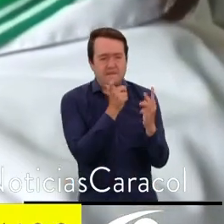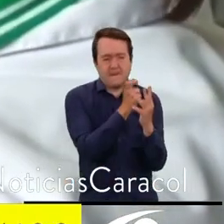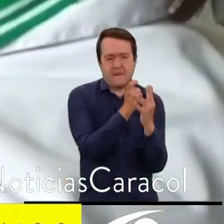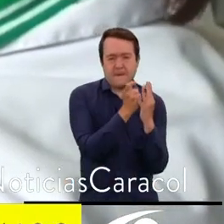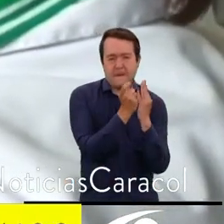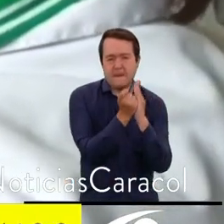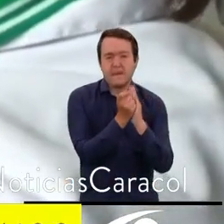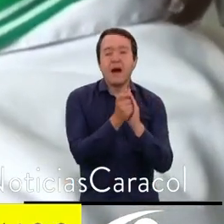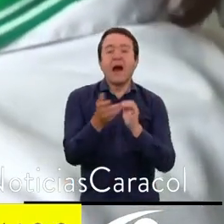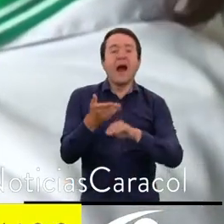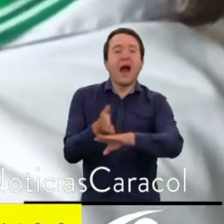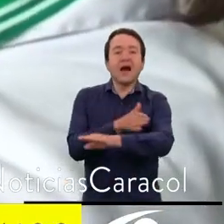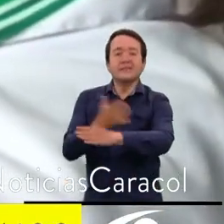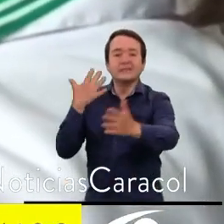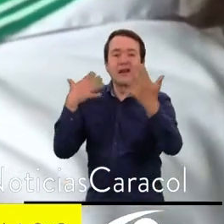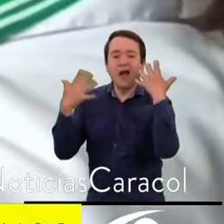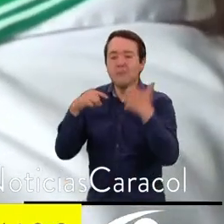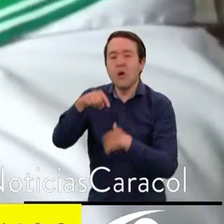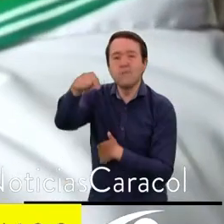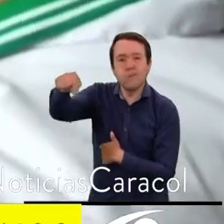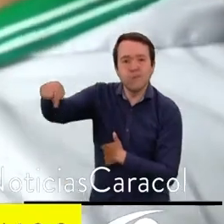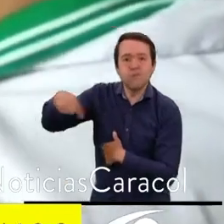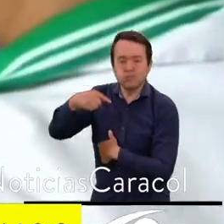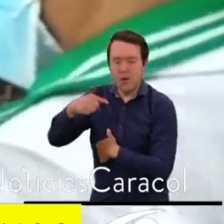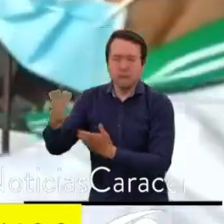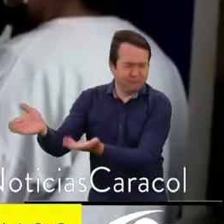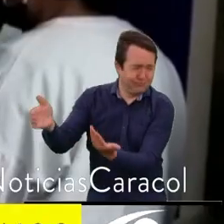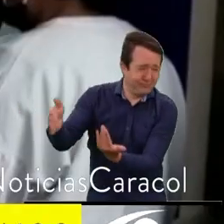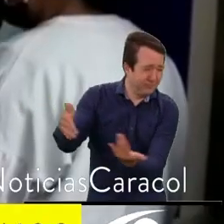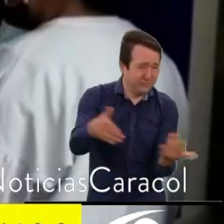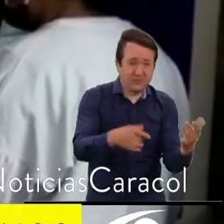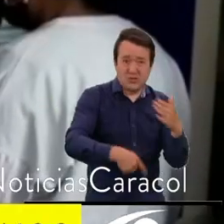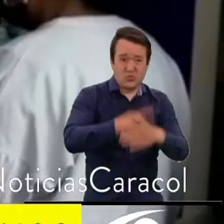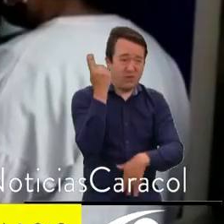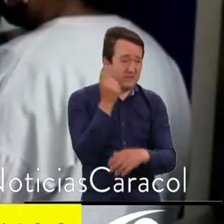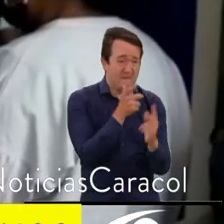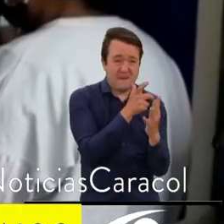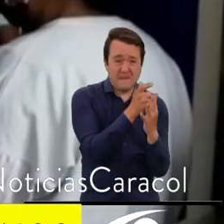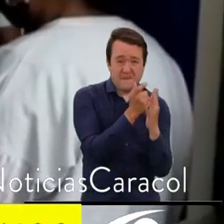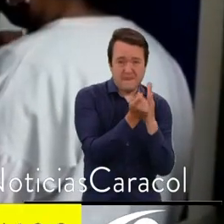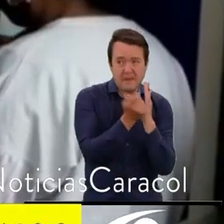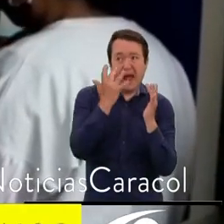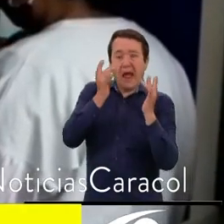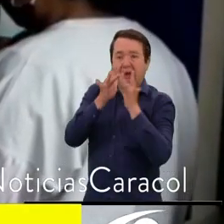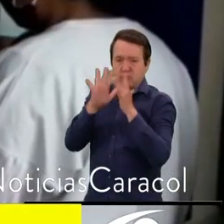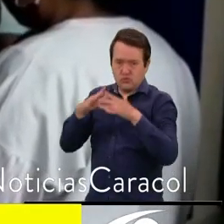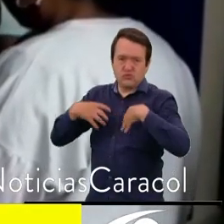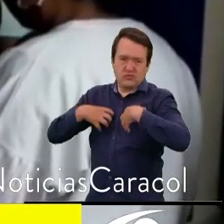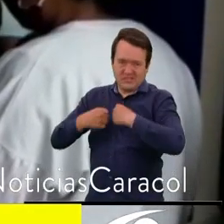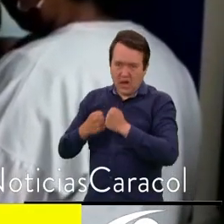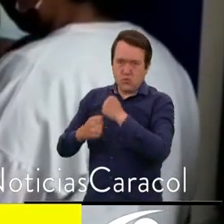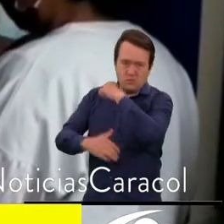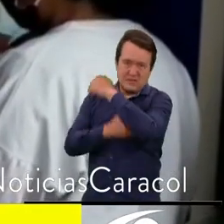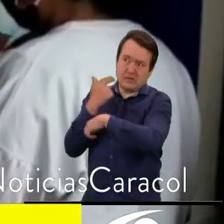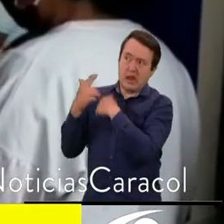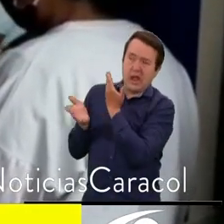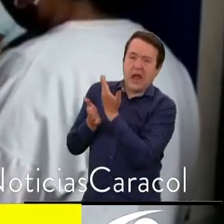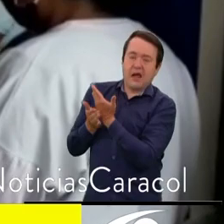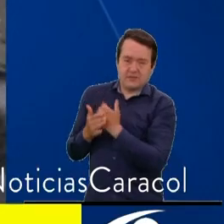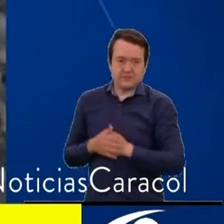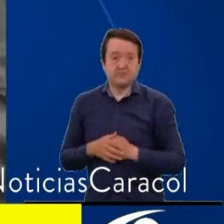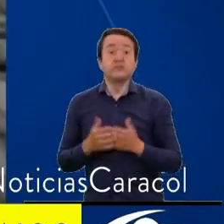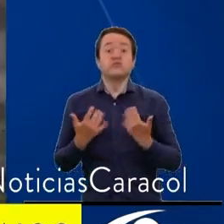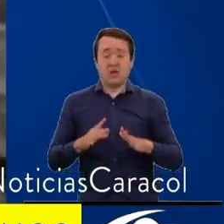rural, siguiendo los parámetros del Ministerio de Salud. Ahorita tuve la oportunidad de venir acá a Ituango, desplazada, ya me